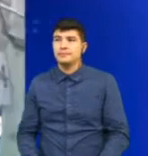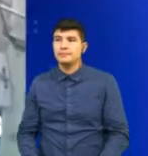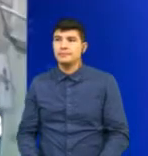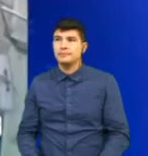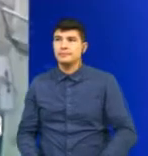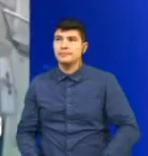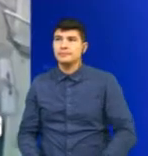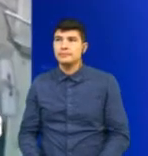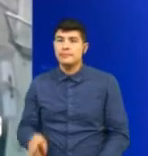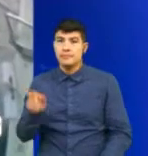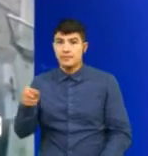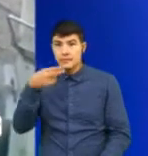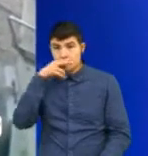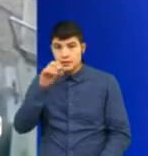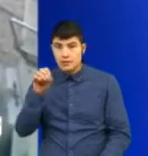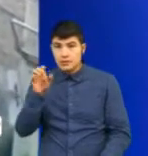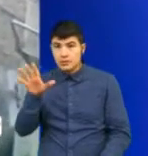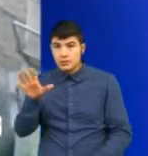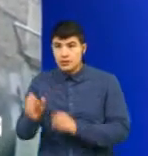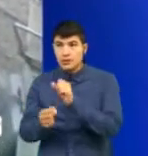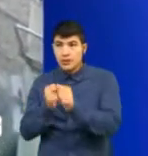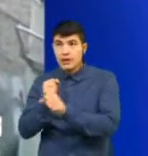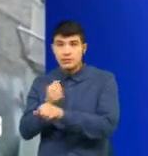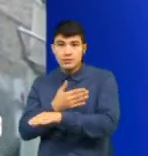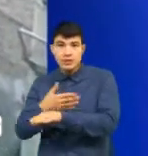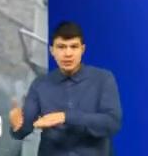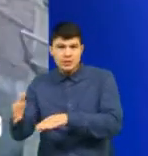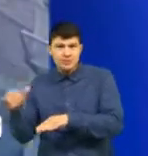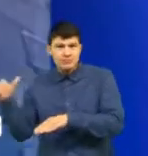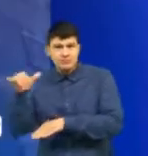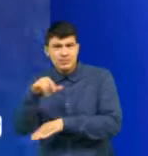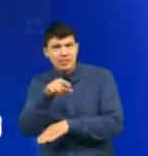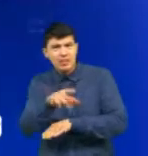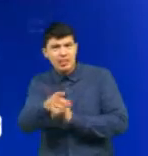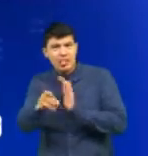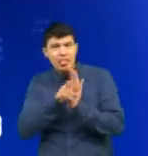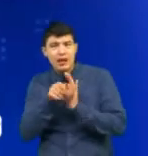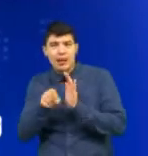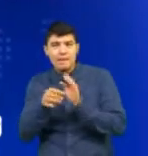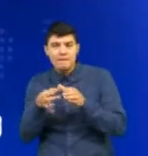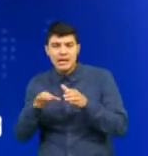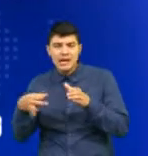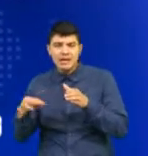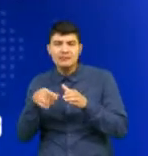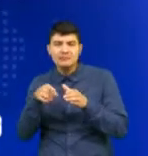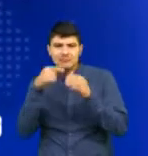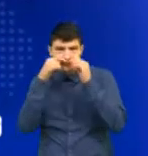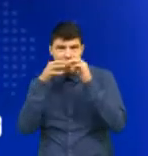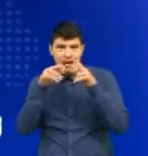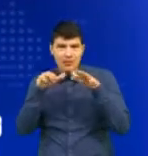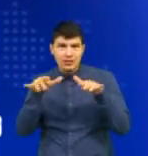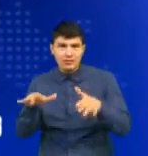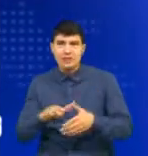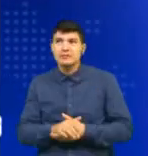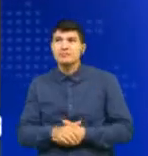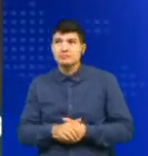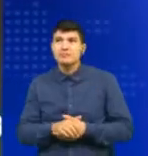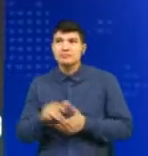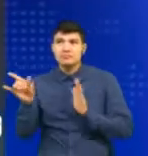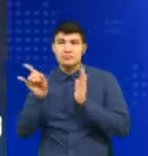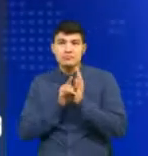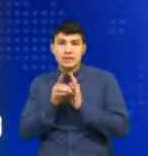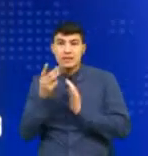Juan Manuel, su hijo menor de 5 años, después del viaje, adquirió una bacteria producto de la contaminación, ocasionándole a tan